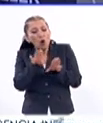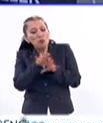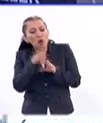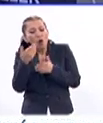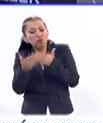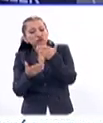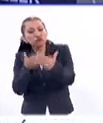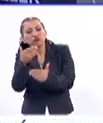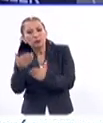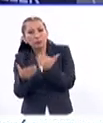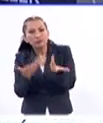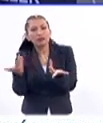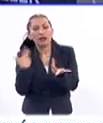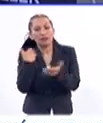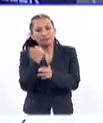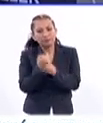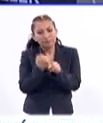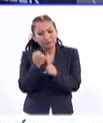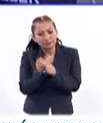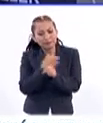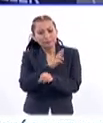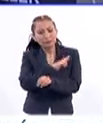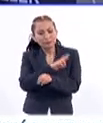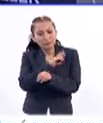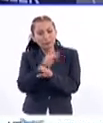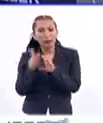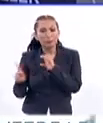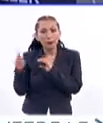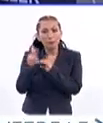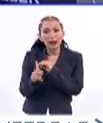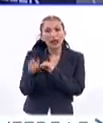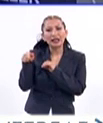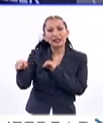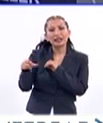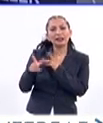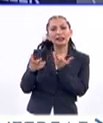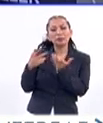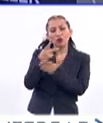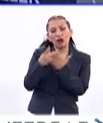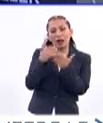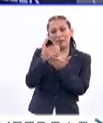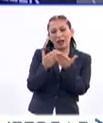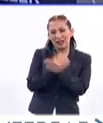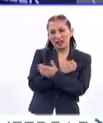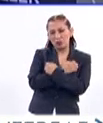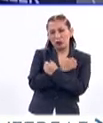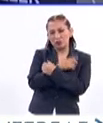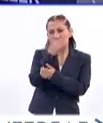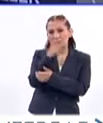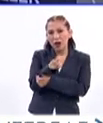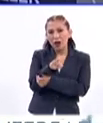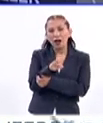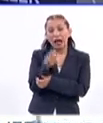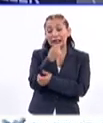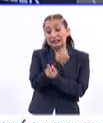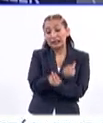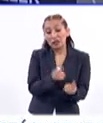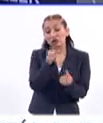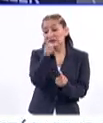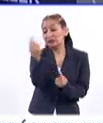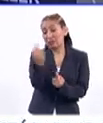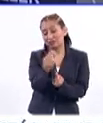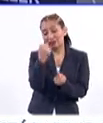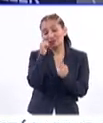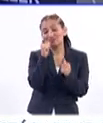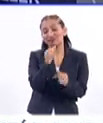se está desarrollando pues las prácticas privadas, públicas y la política educativa. Y justamente son niños que